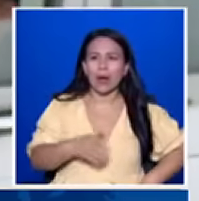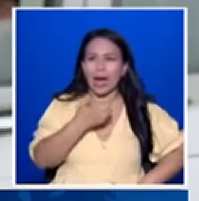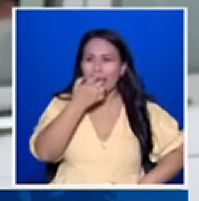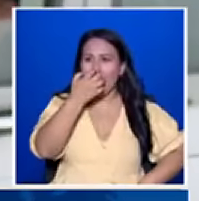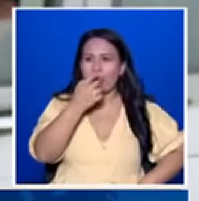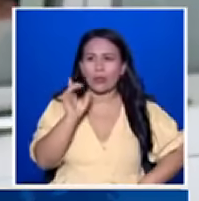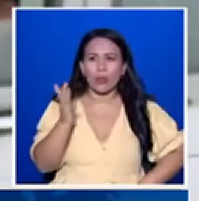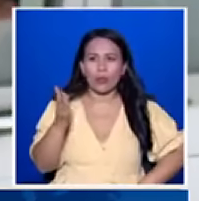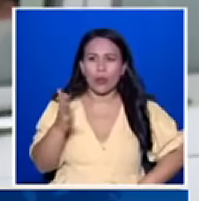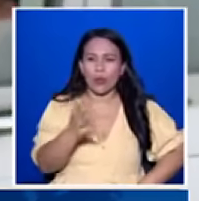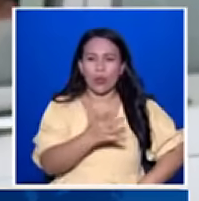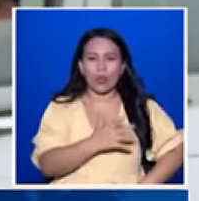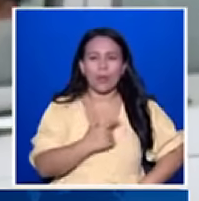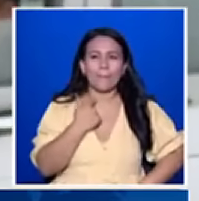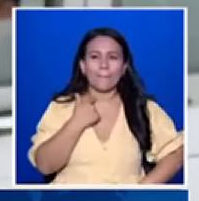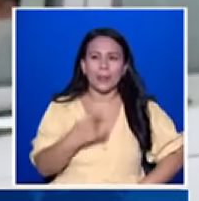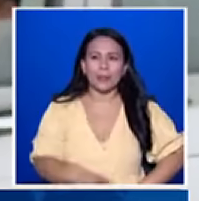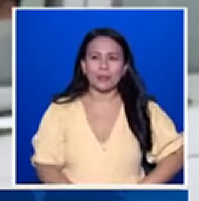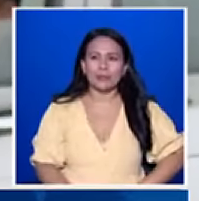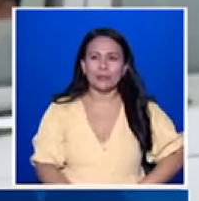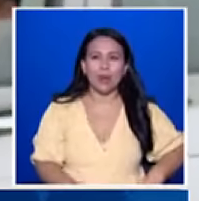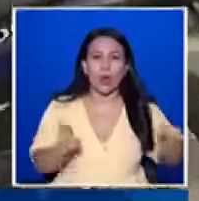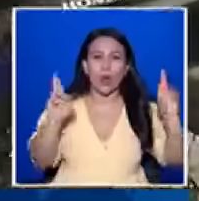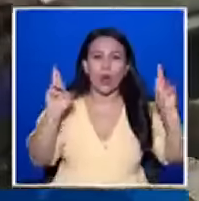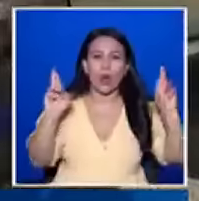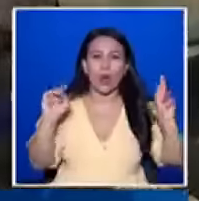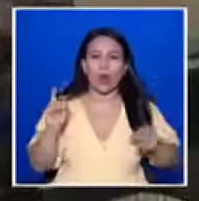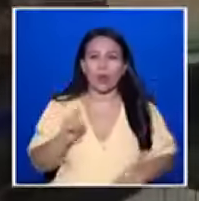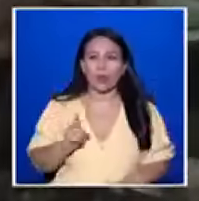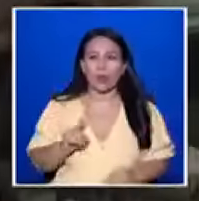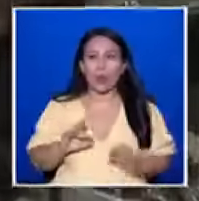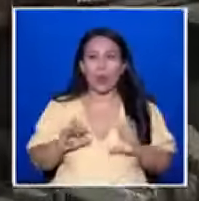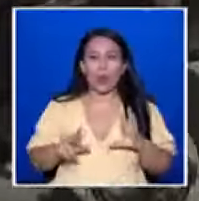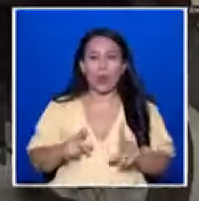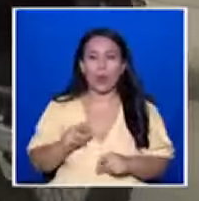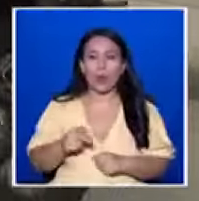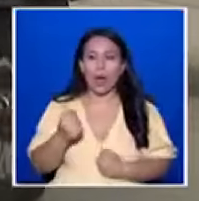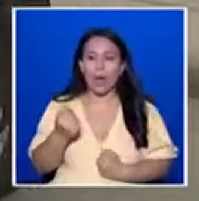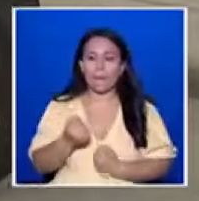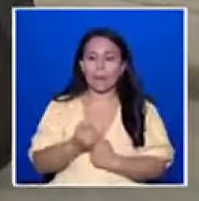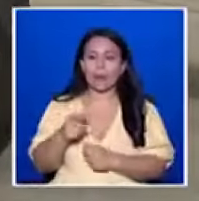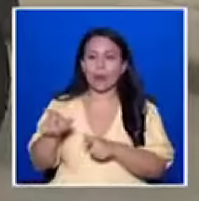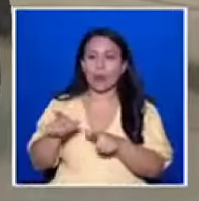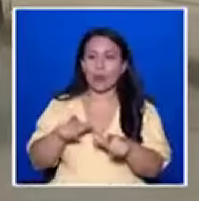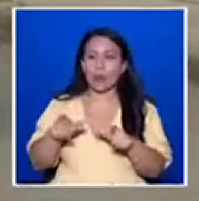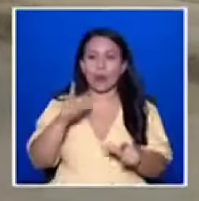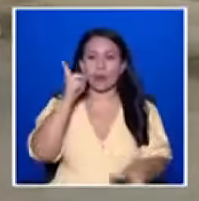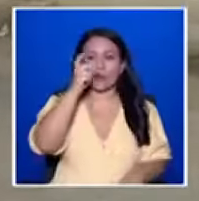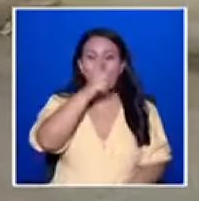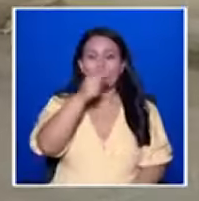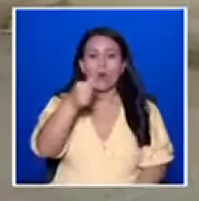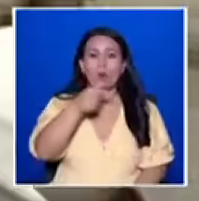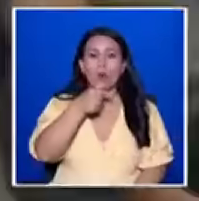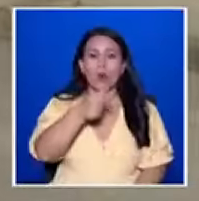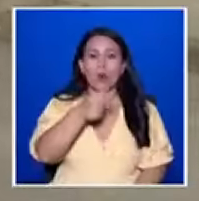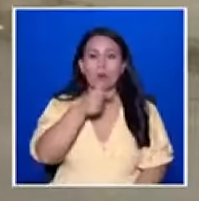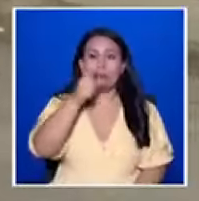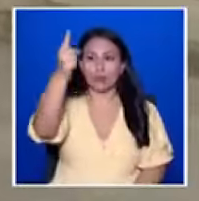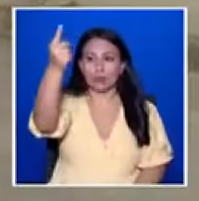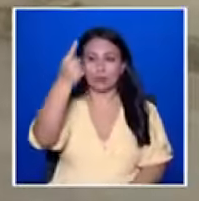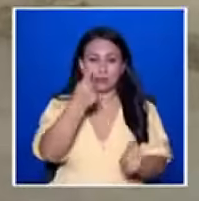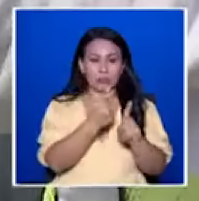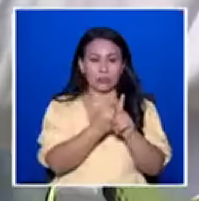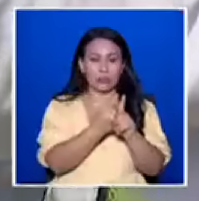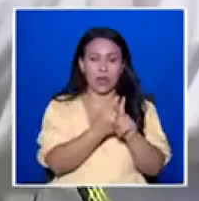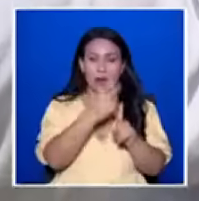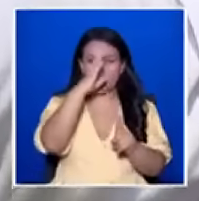tenido y ojalá que no haya. Por eso solicitarán apoyo en sectores conflictivos como en los Guasmos.